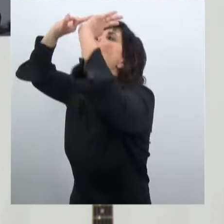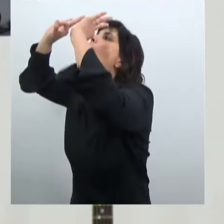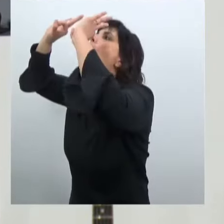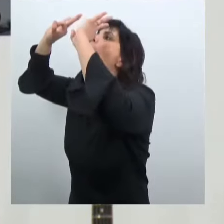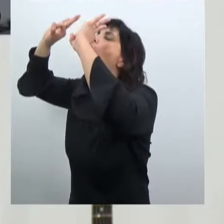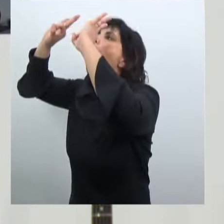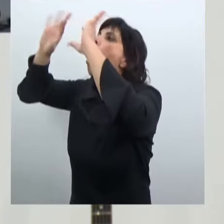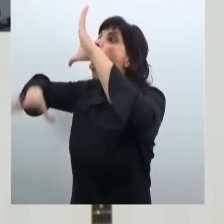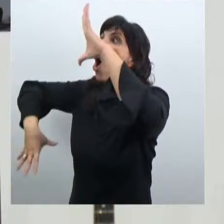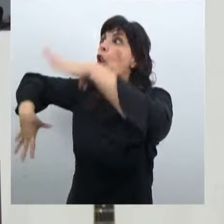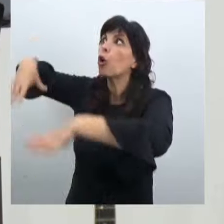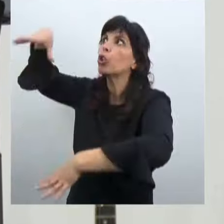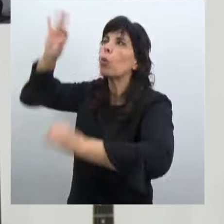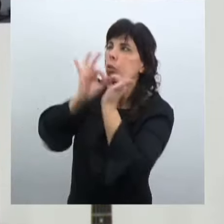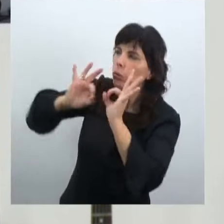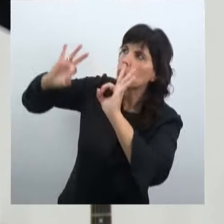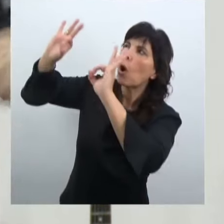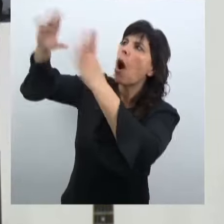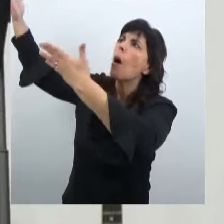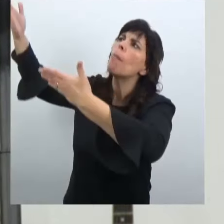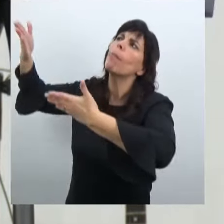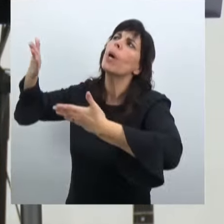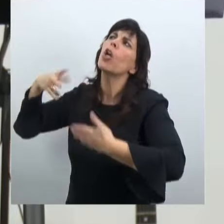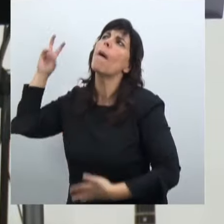montes. ¿De dónde vendrá mi ayuda?